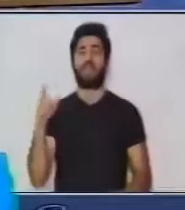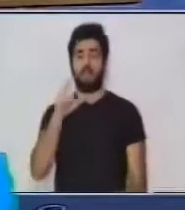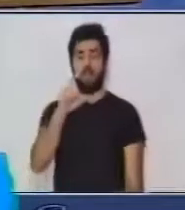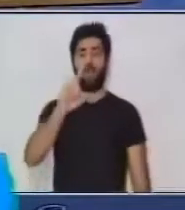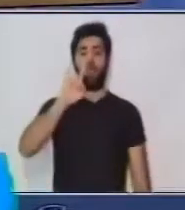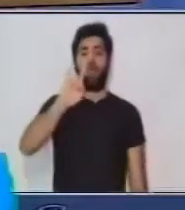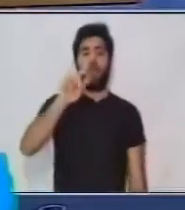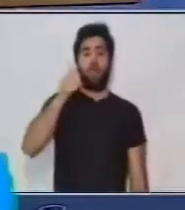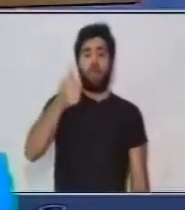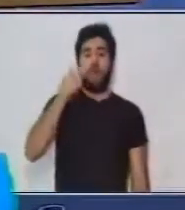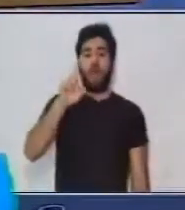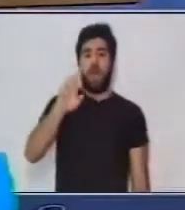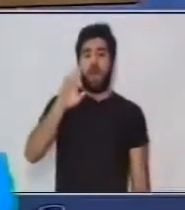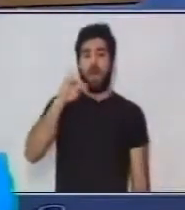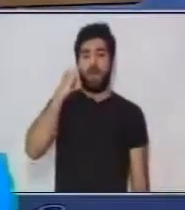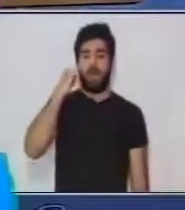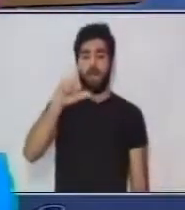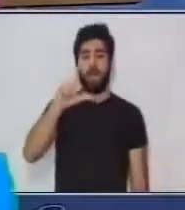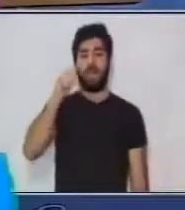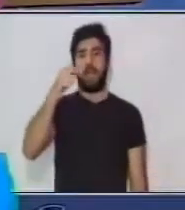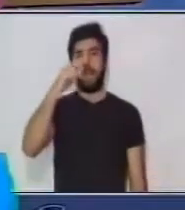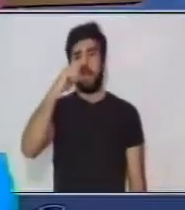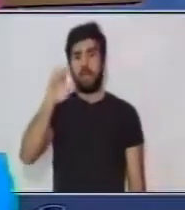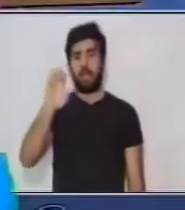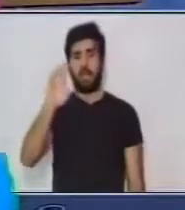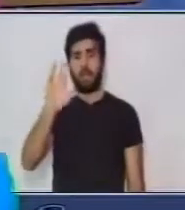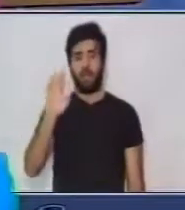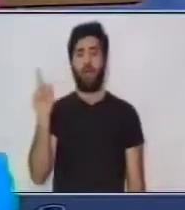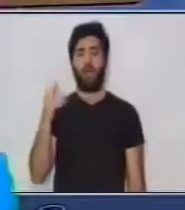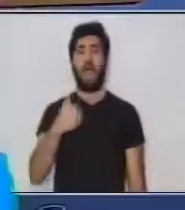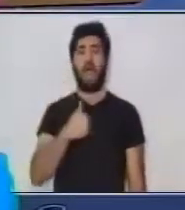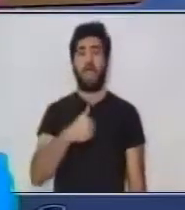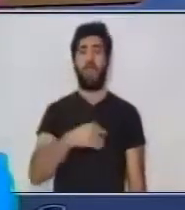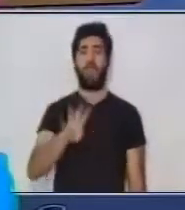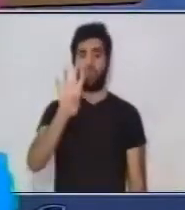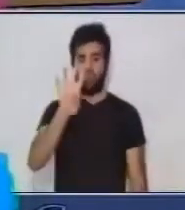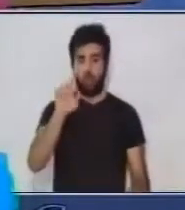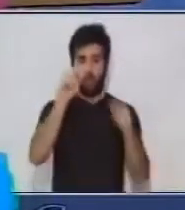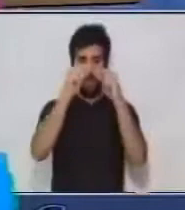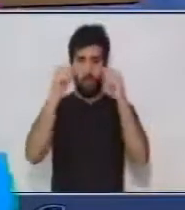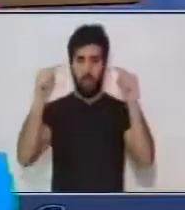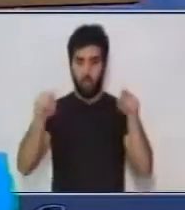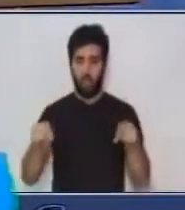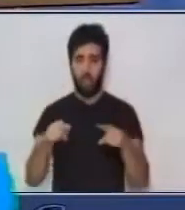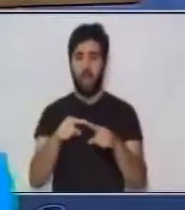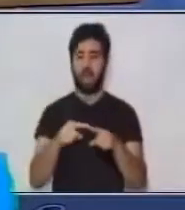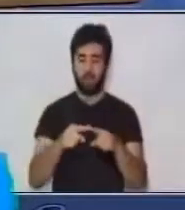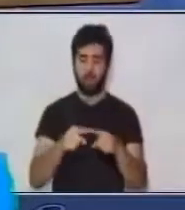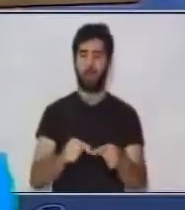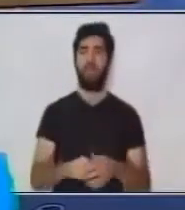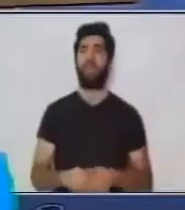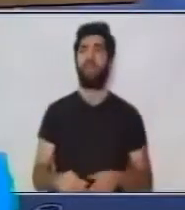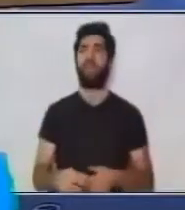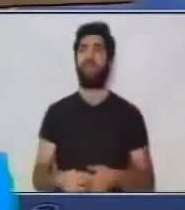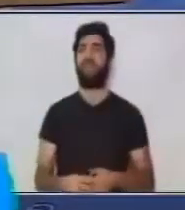cuadrilátero. 4 lados es un cuadrilátero. 4